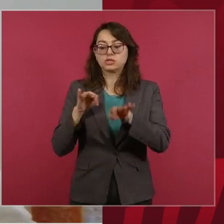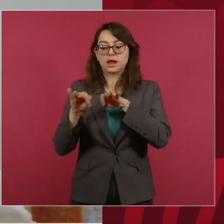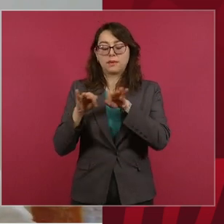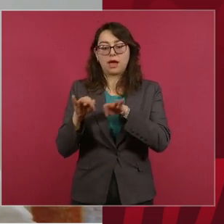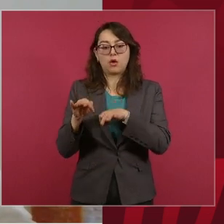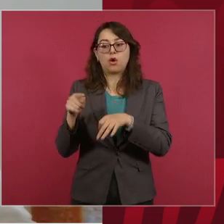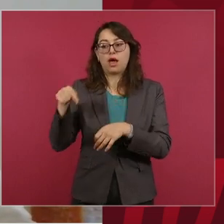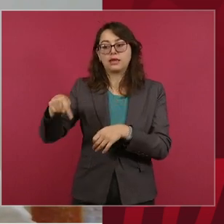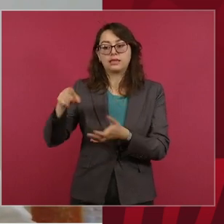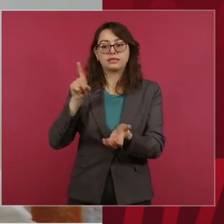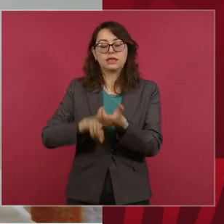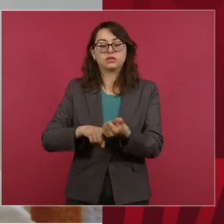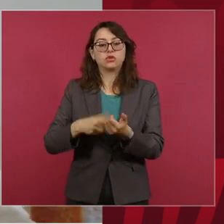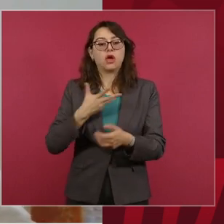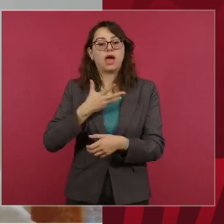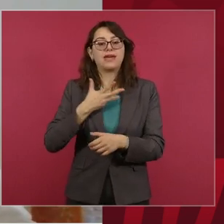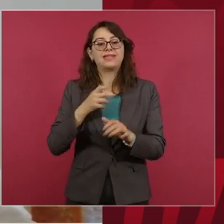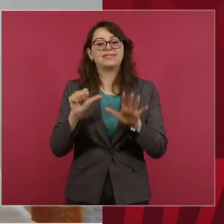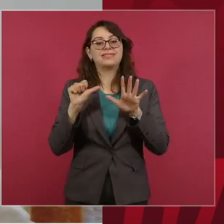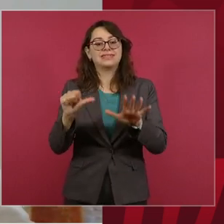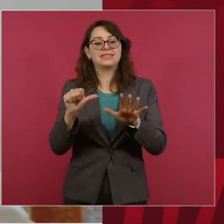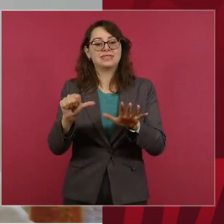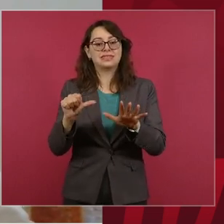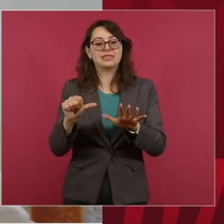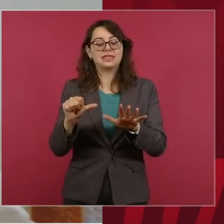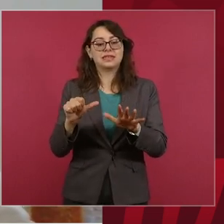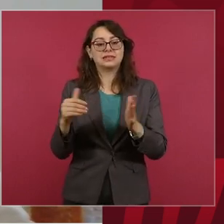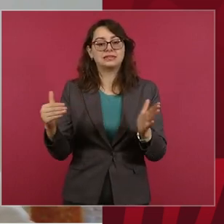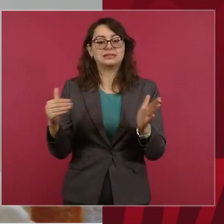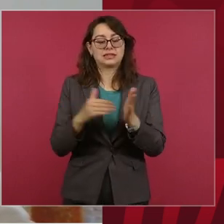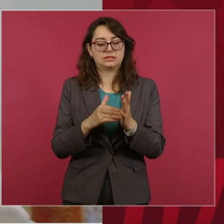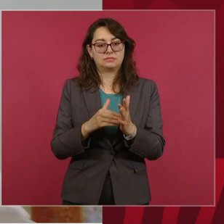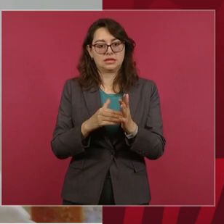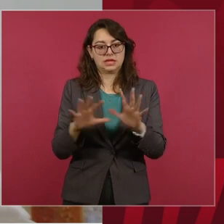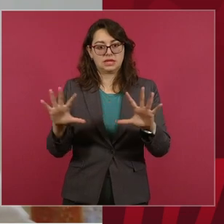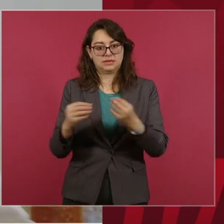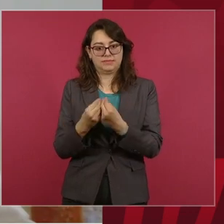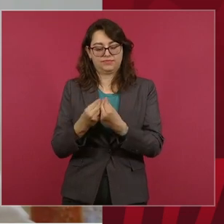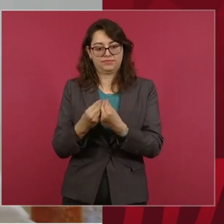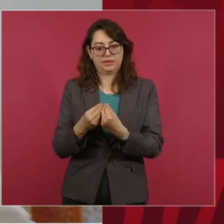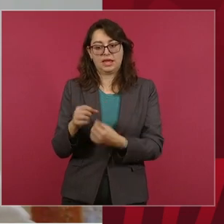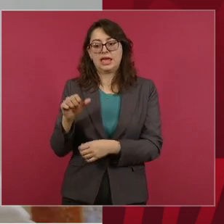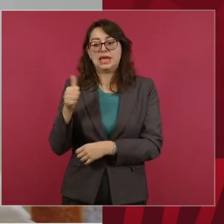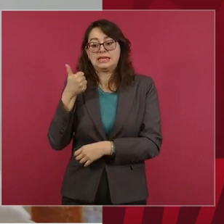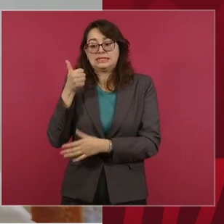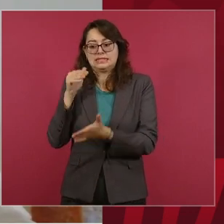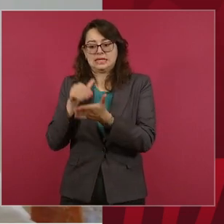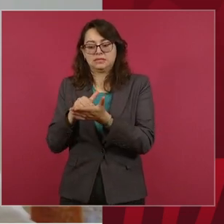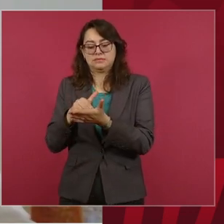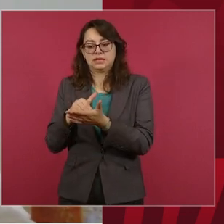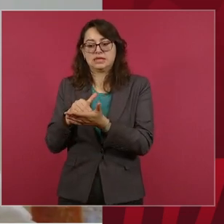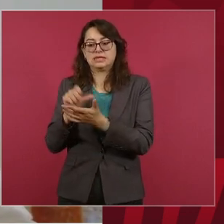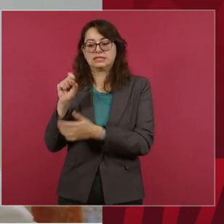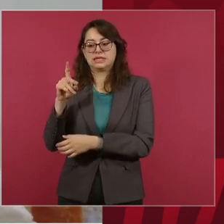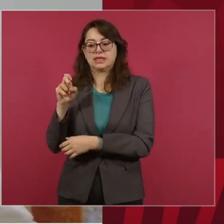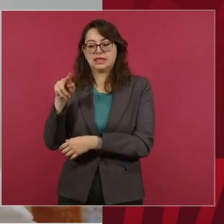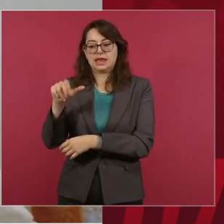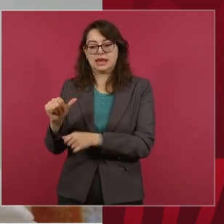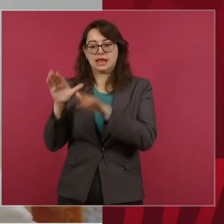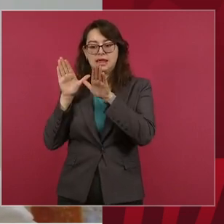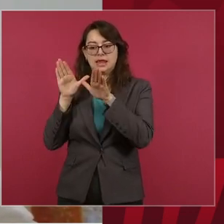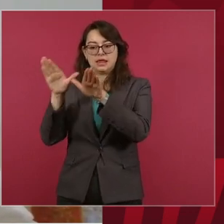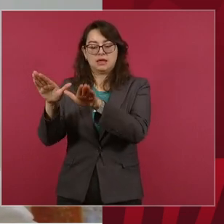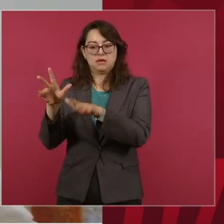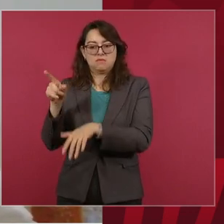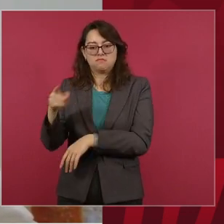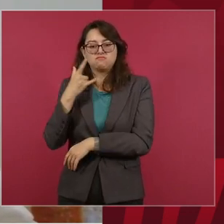.500 elementos, 6.500 elementos de la Sedena y de la Fuerza Aérea, todo